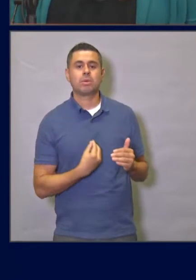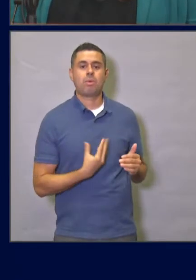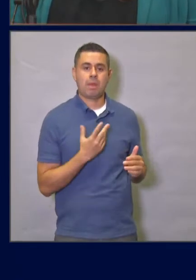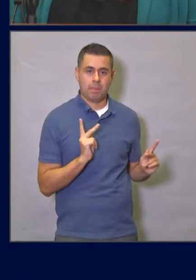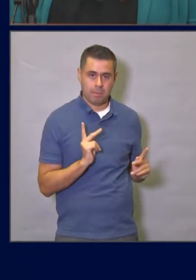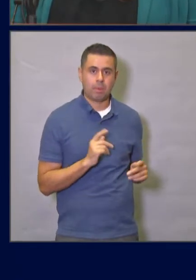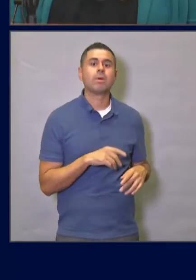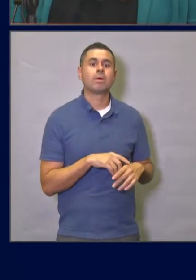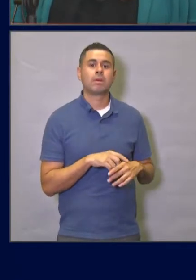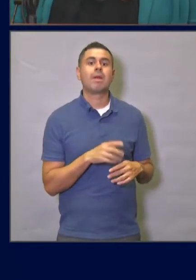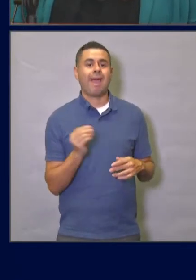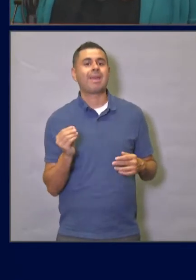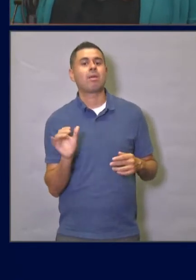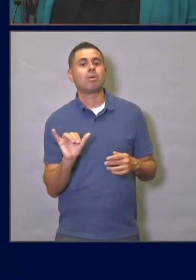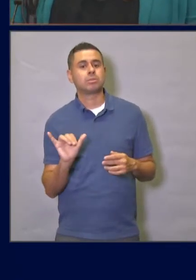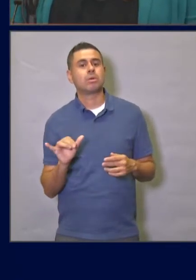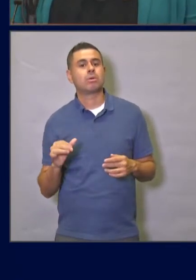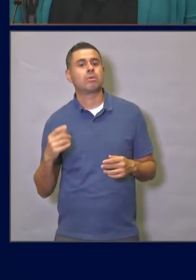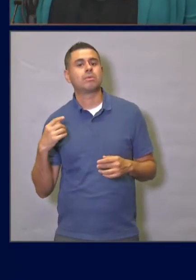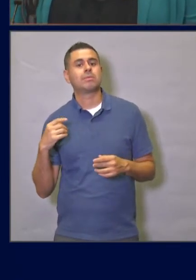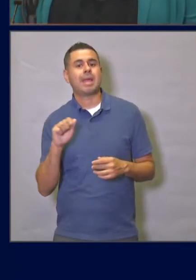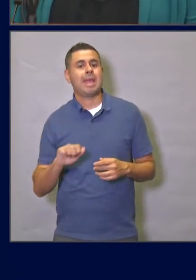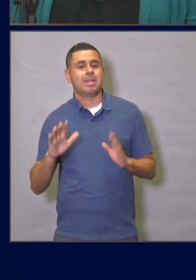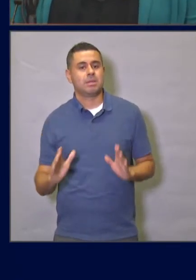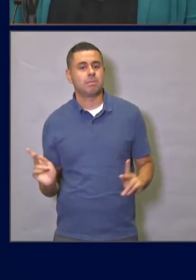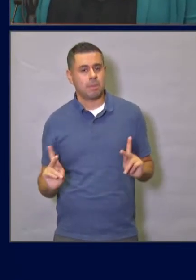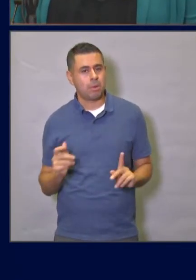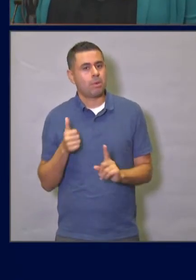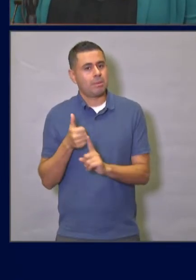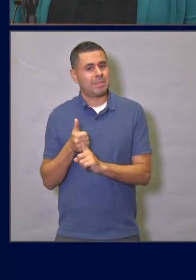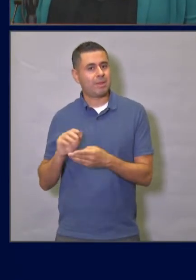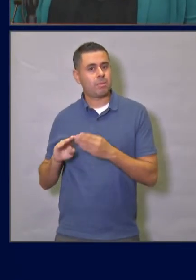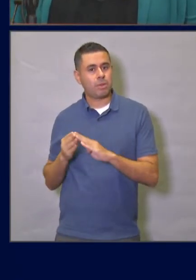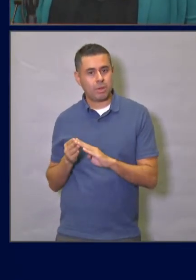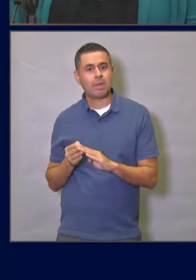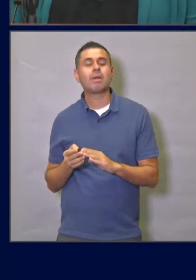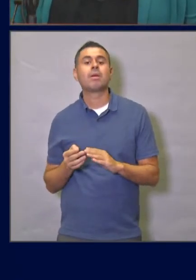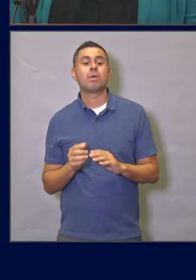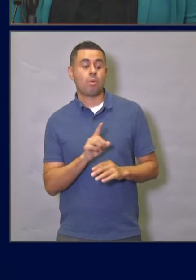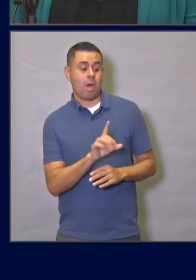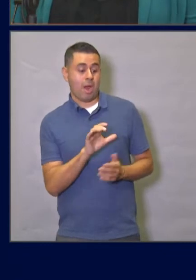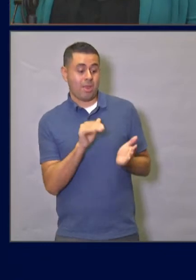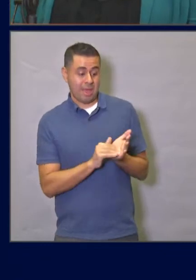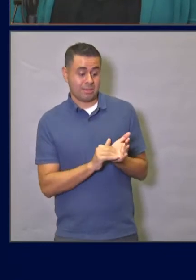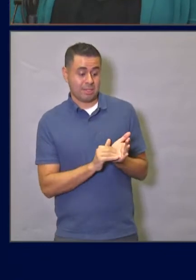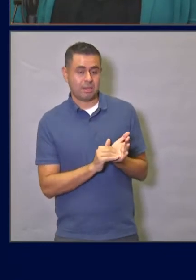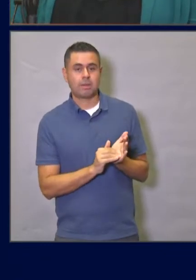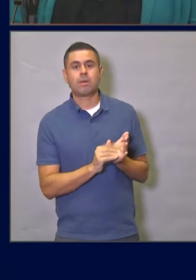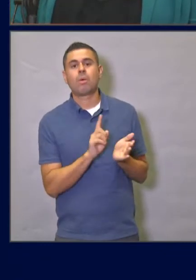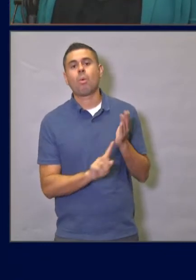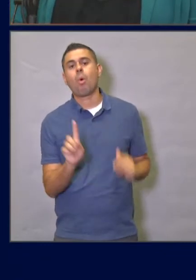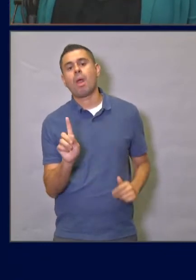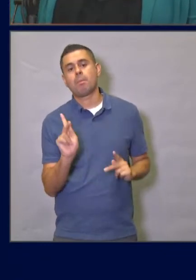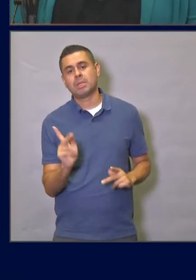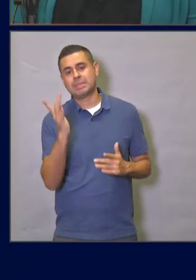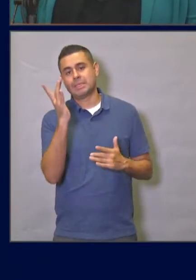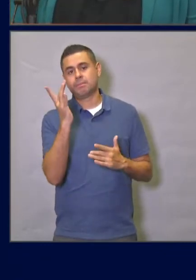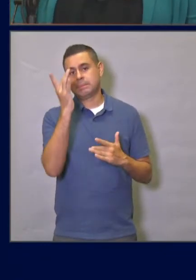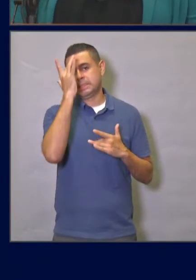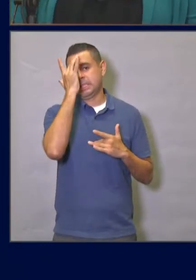los residentes asiáticos, que tienen una tasa de mortalidad de 1 persona por cada 100,000